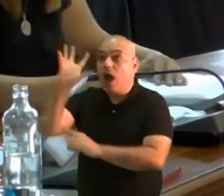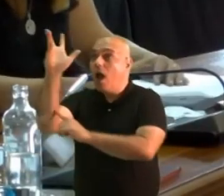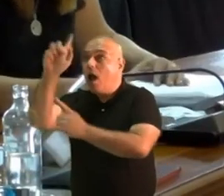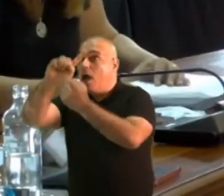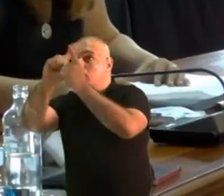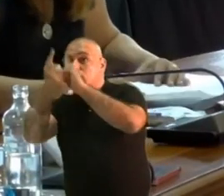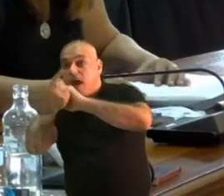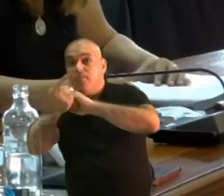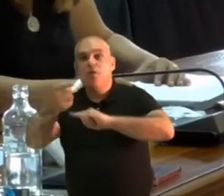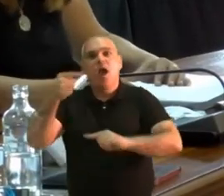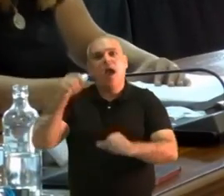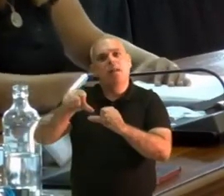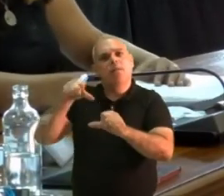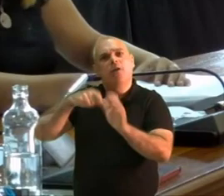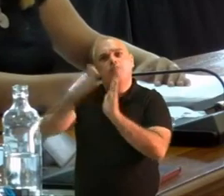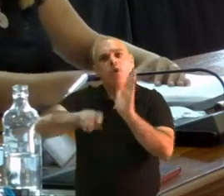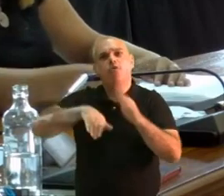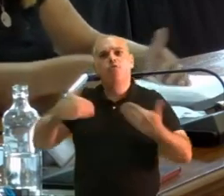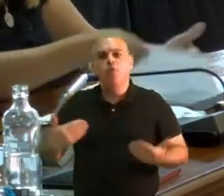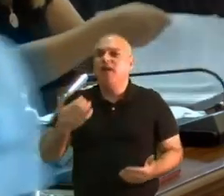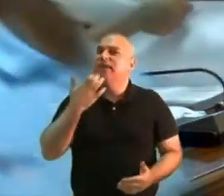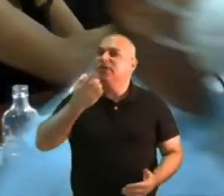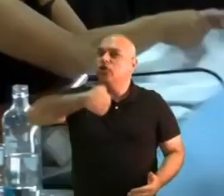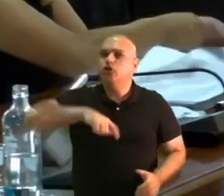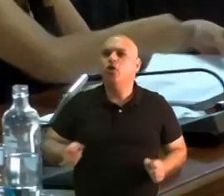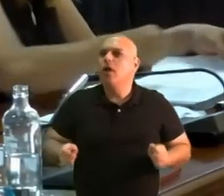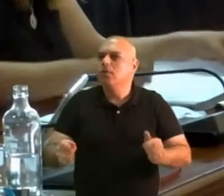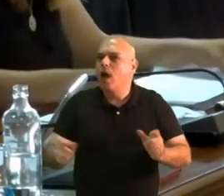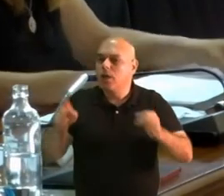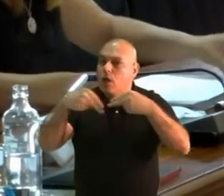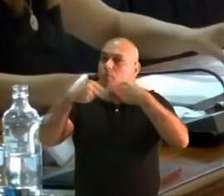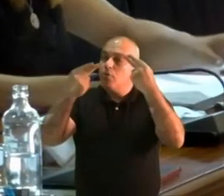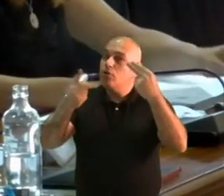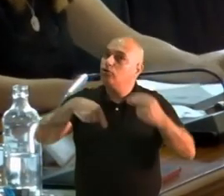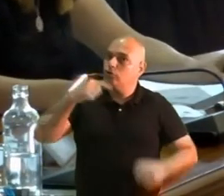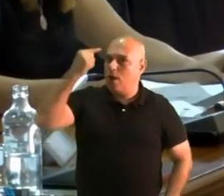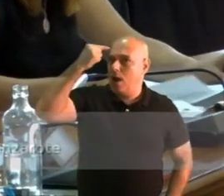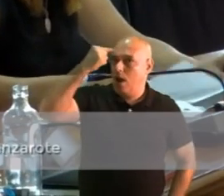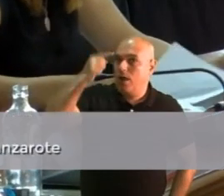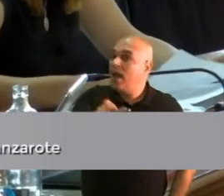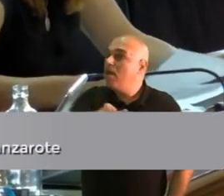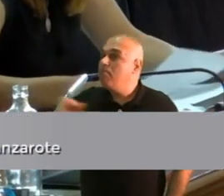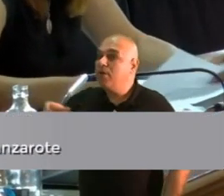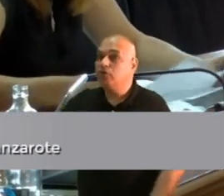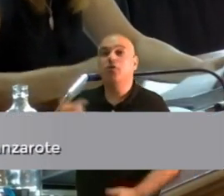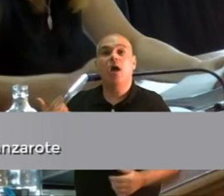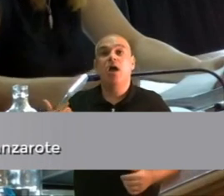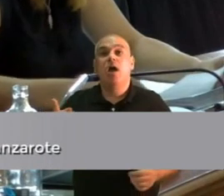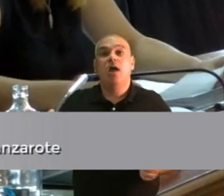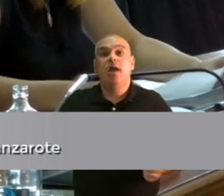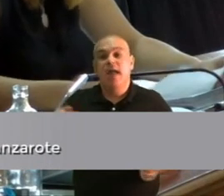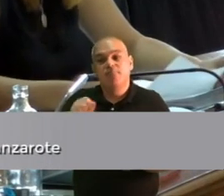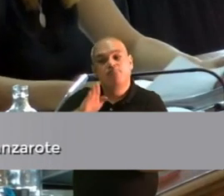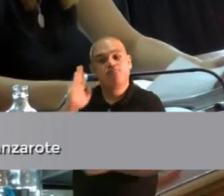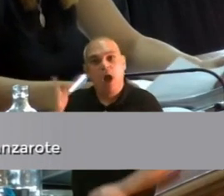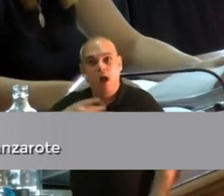Tenemos que ser conscientes que ese dinero debe repercutir en la isla y en su sociedad. Ahora, ¿podría explicarnos, algunos de ustedes,